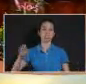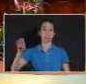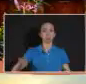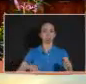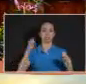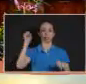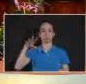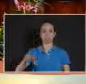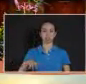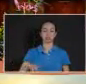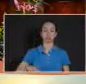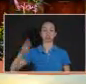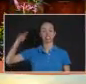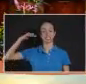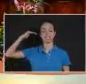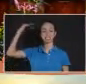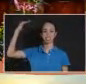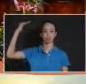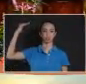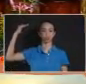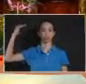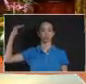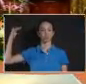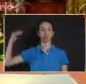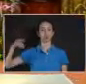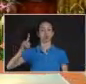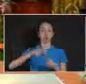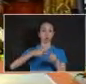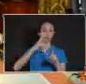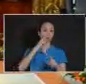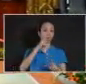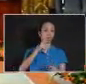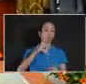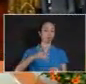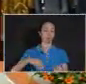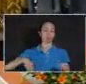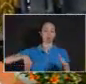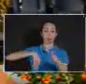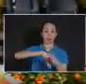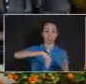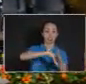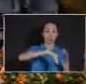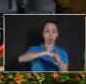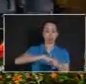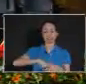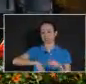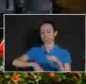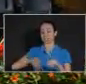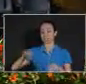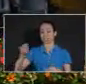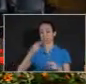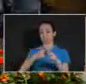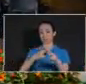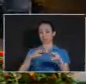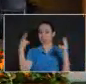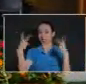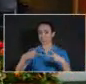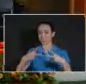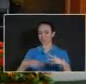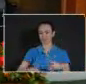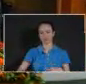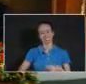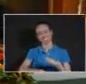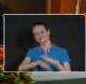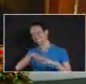pequeñitos, sino que los grandecitos, cuando miren un obstáculo que se llame venganza, sáltenlo. ¿Para qué va a